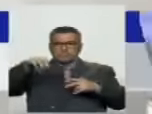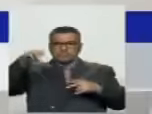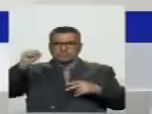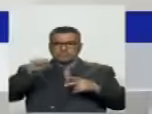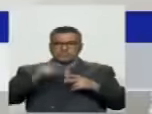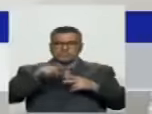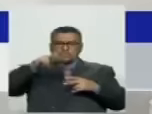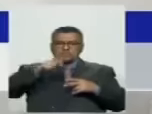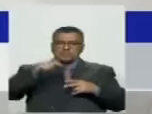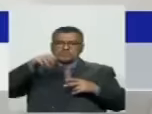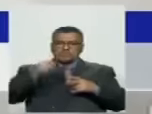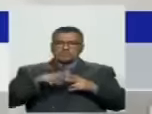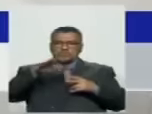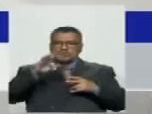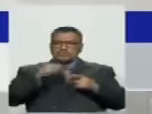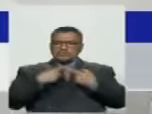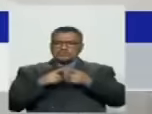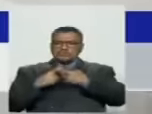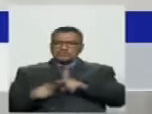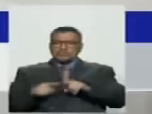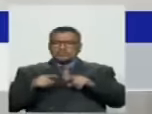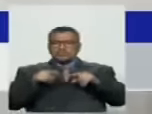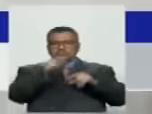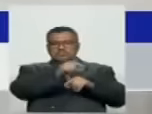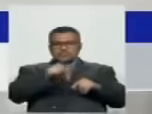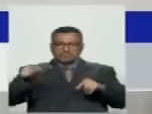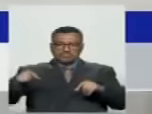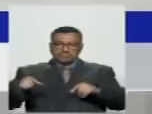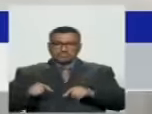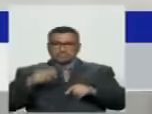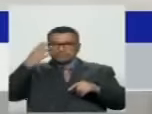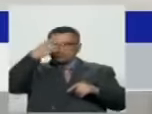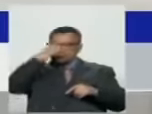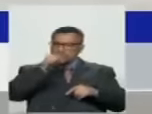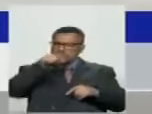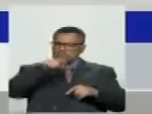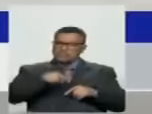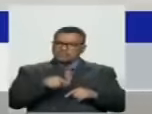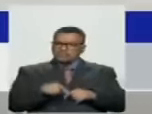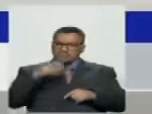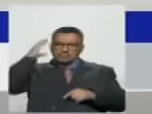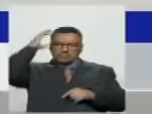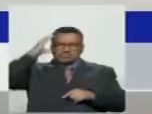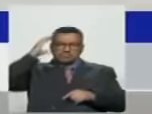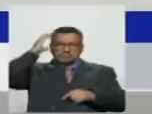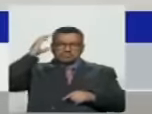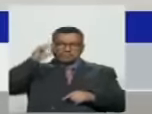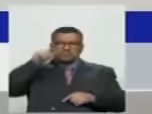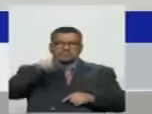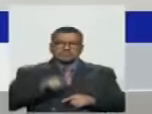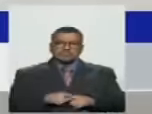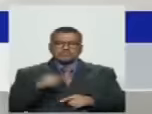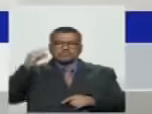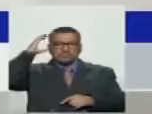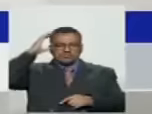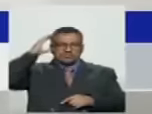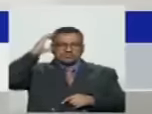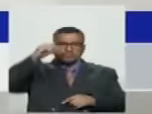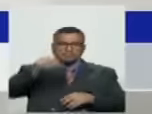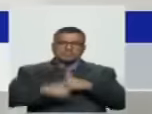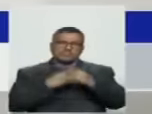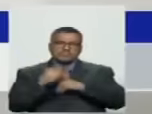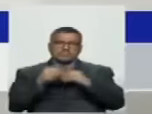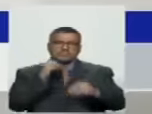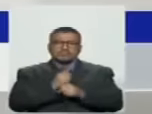Kevin Systrom de Instagram, toda esa gente, lo entendíamos de manera consciente. Fue conscientemente